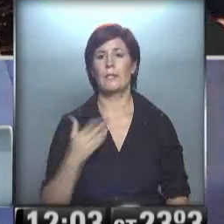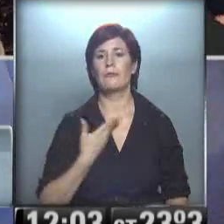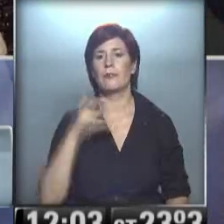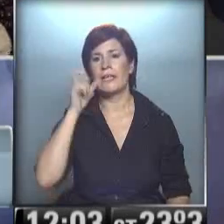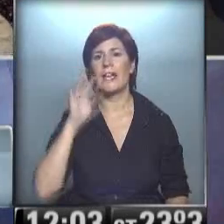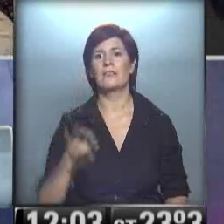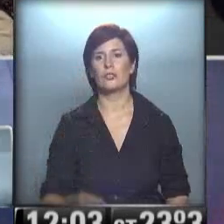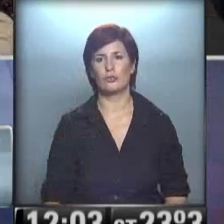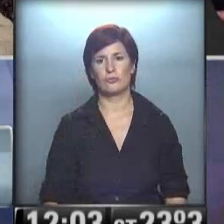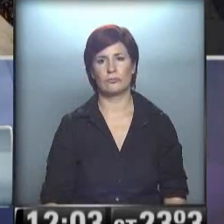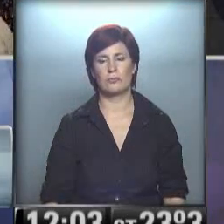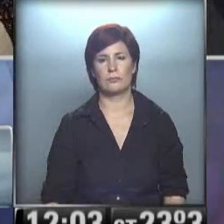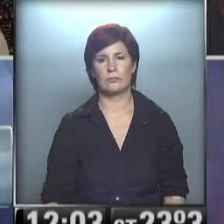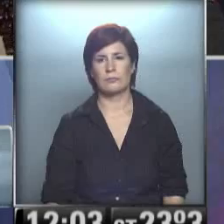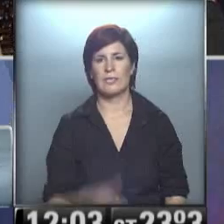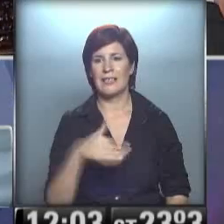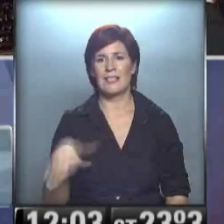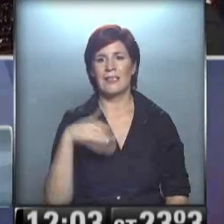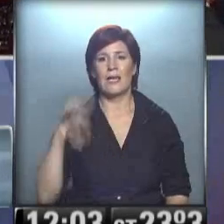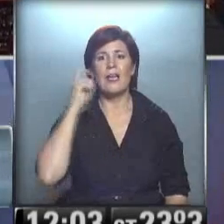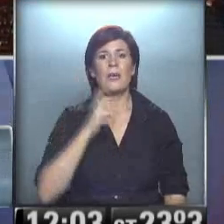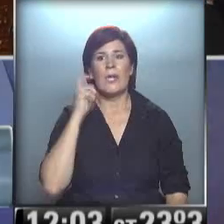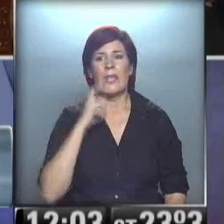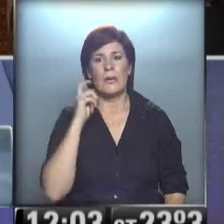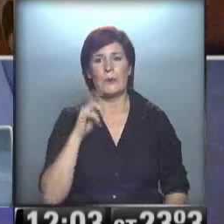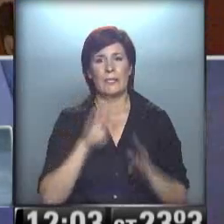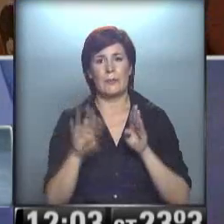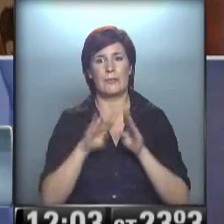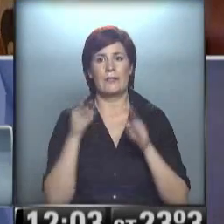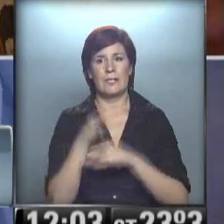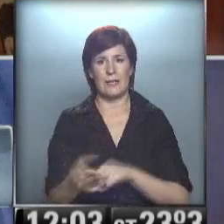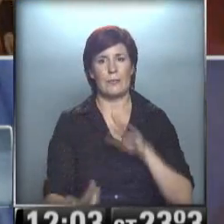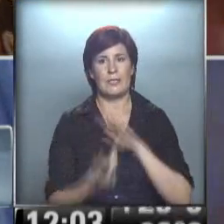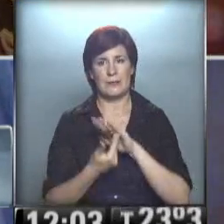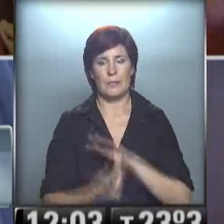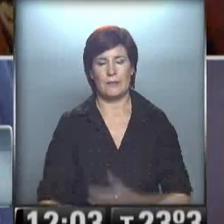Fernando, ¿dónde estás? Y contame, estás sobre Rivadavia en la entrada principal, pero ¿qué tenés para contarnos?